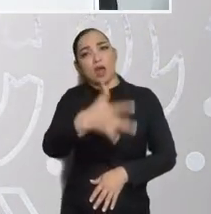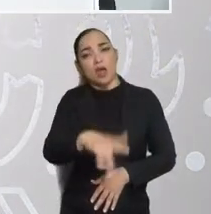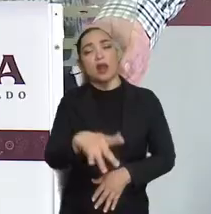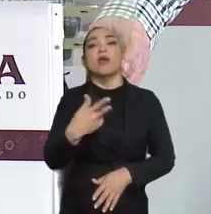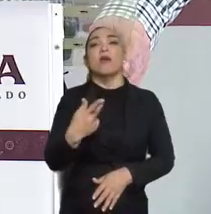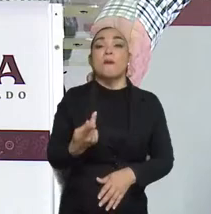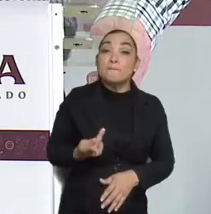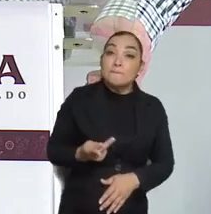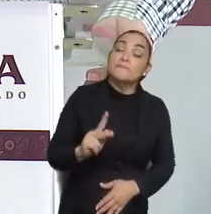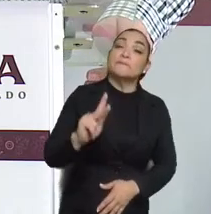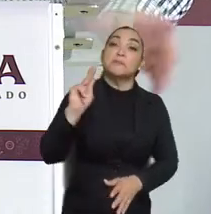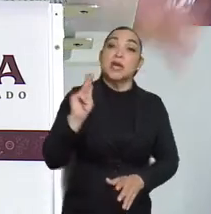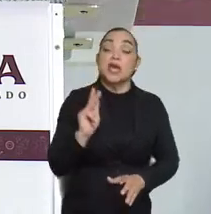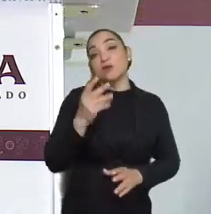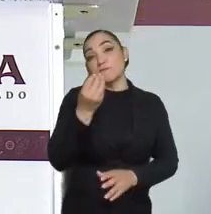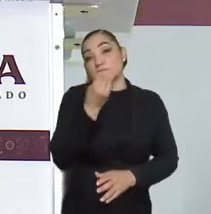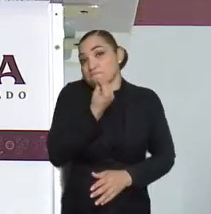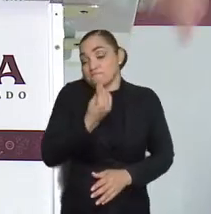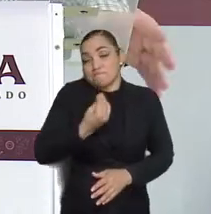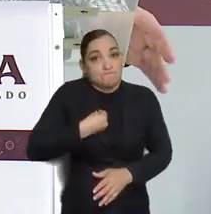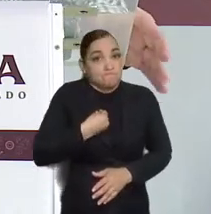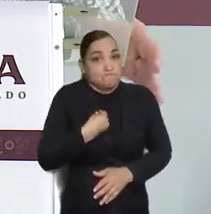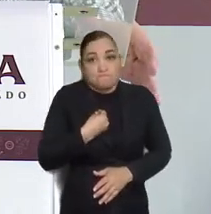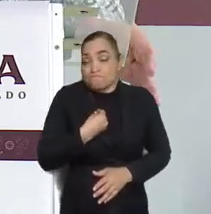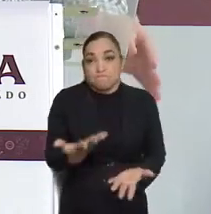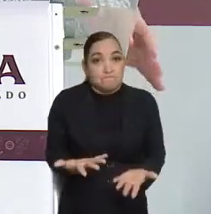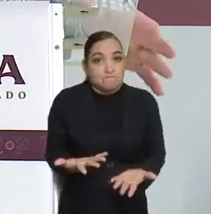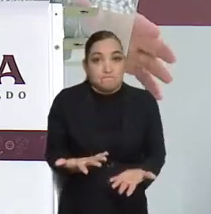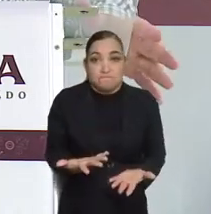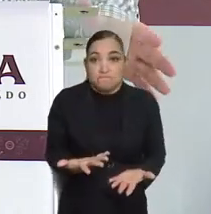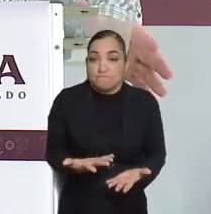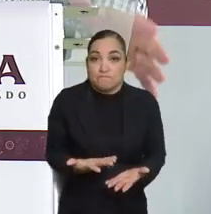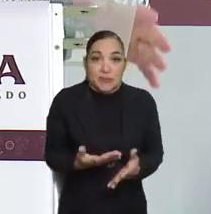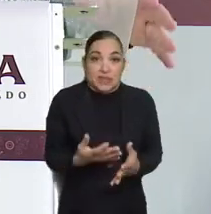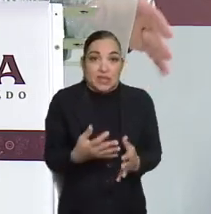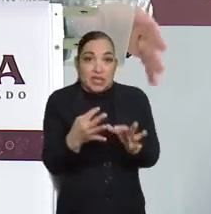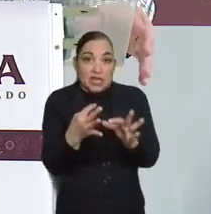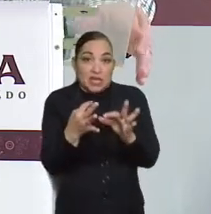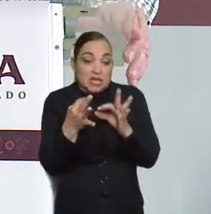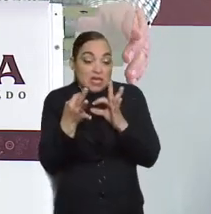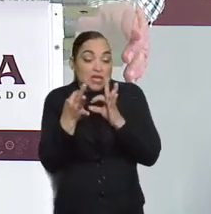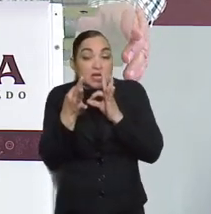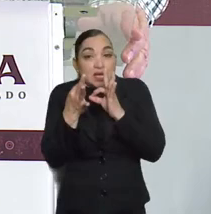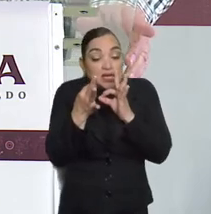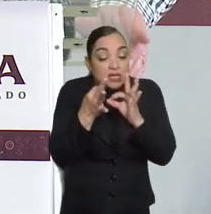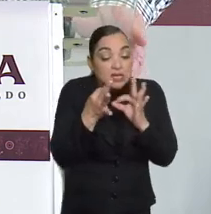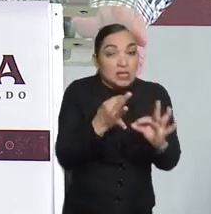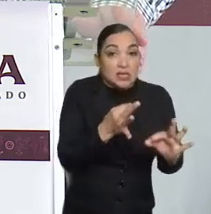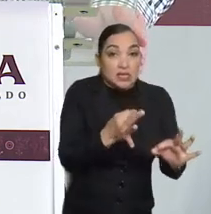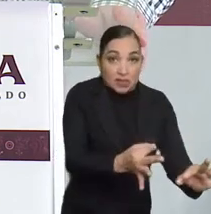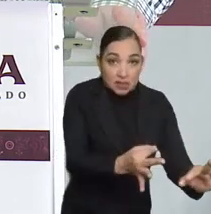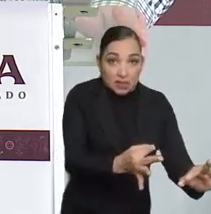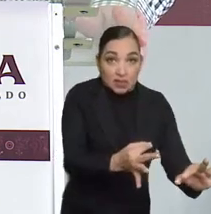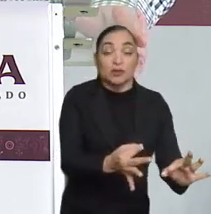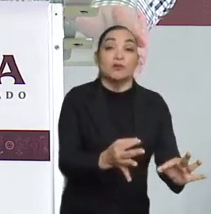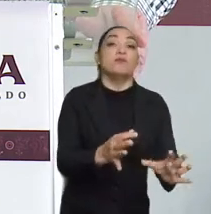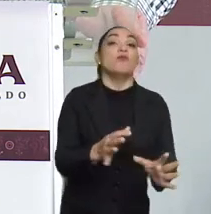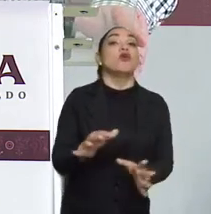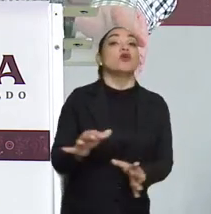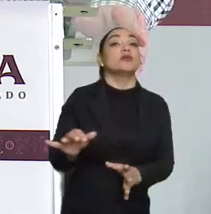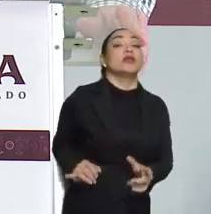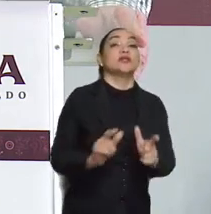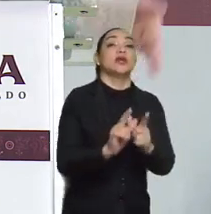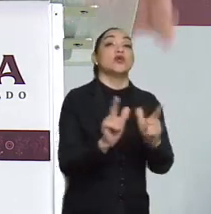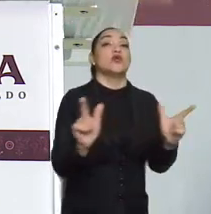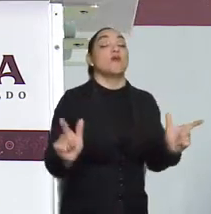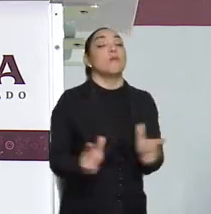pero resulta que los atrajo un interés de grupo y los llevó a